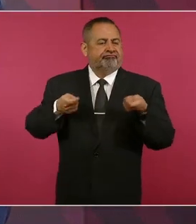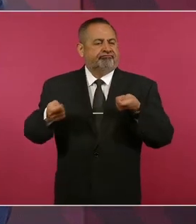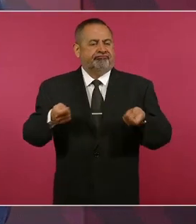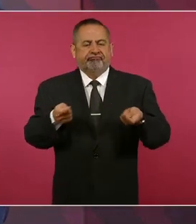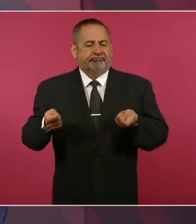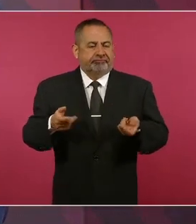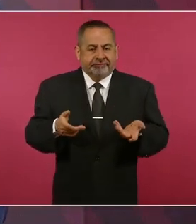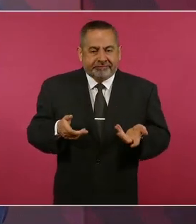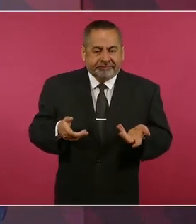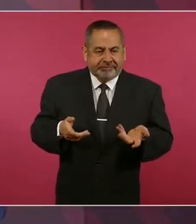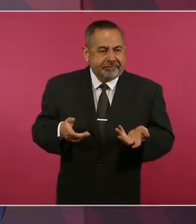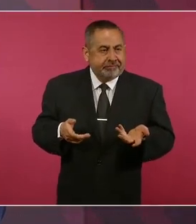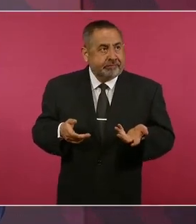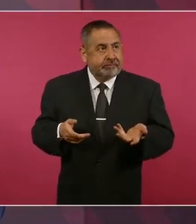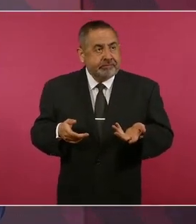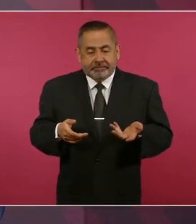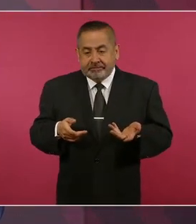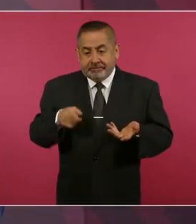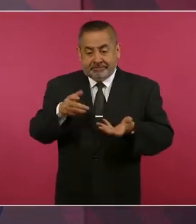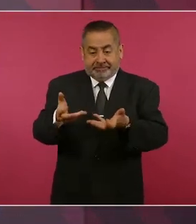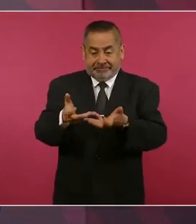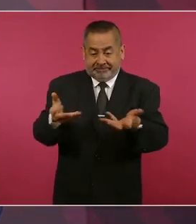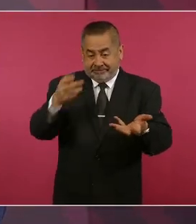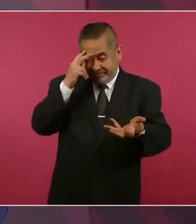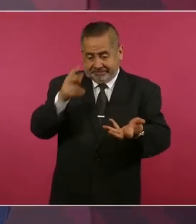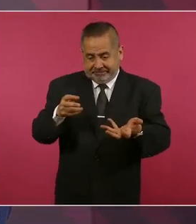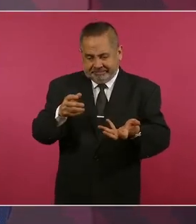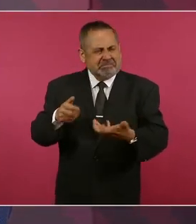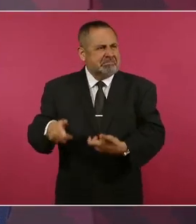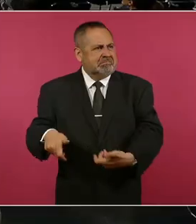vende otro